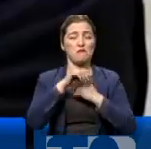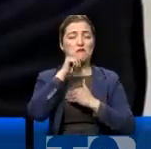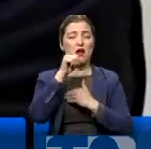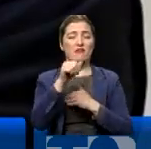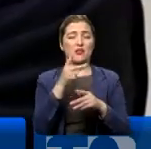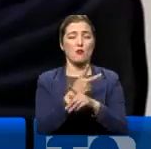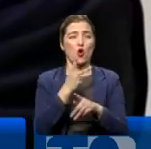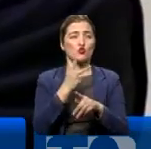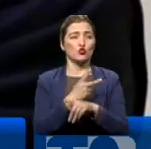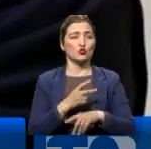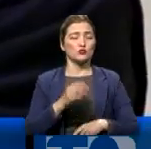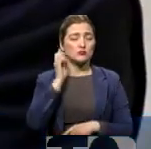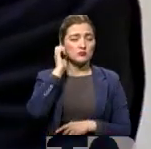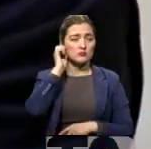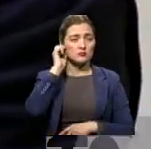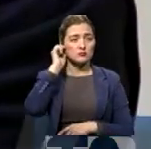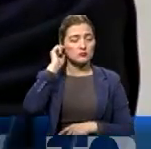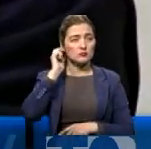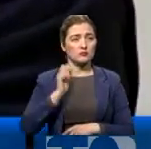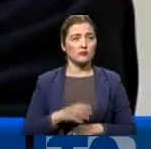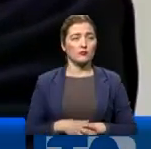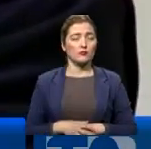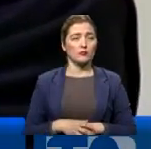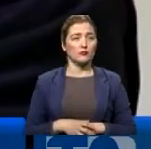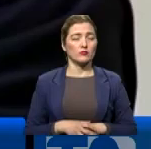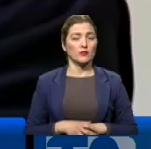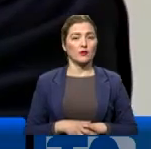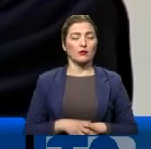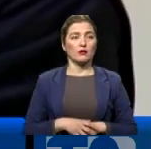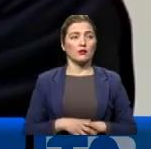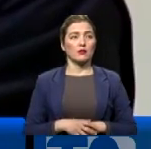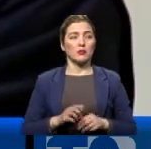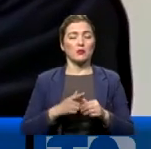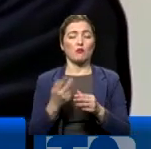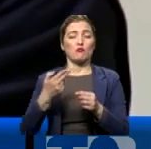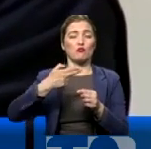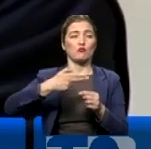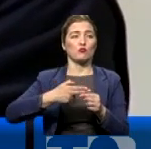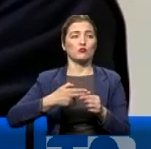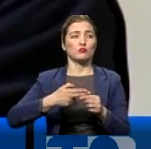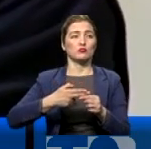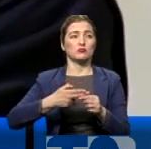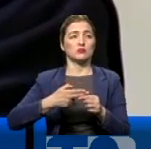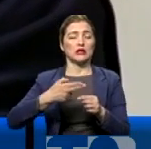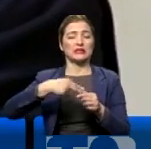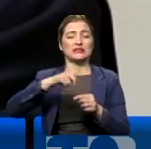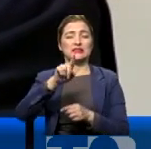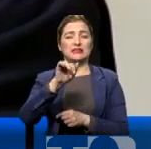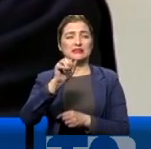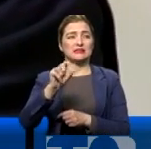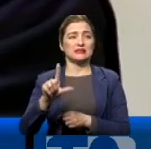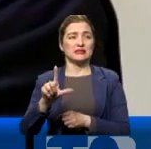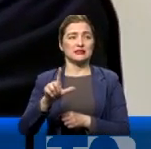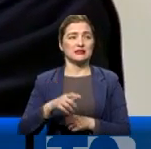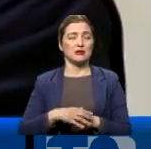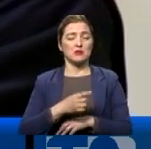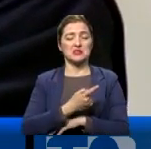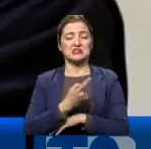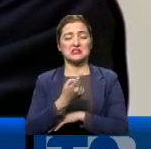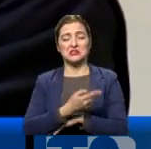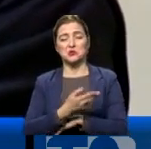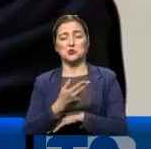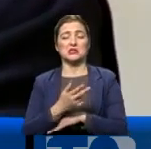insumos. Principalmente no tenemos combustibles, estamos a punto de agotar el diésel, tendremos para un par de días